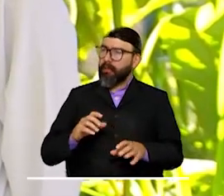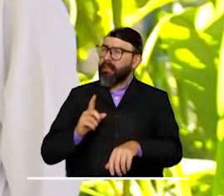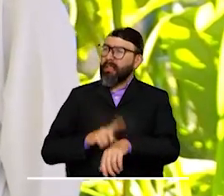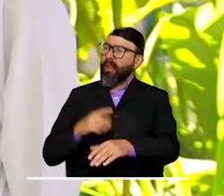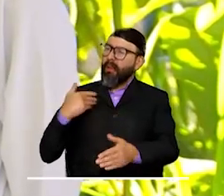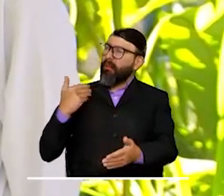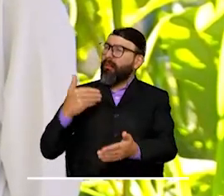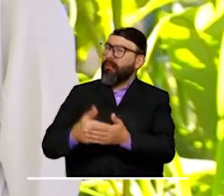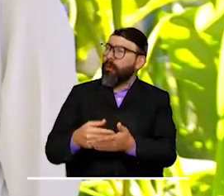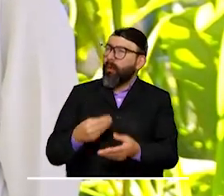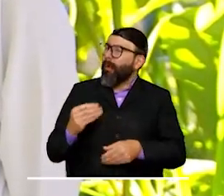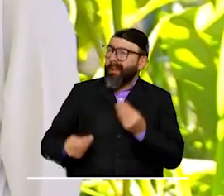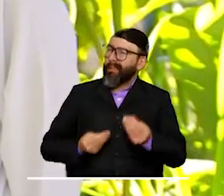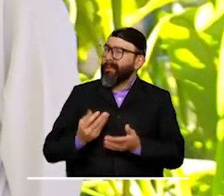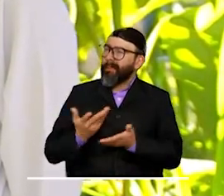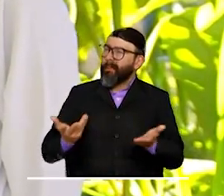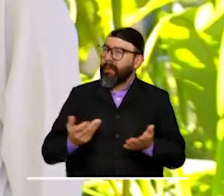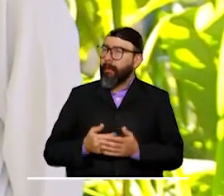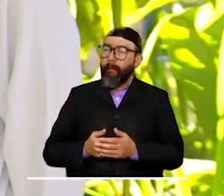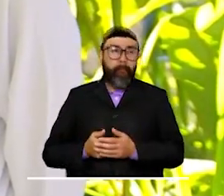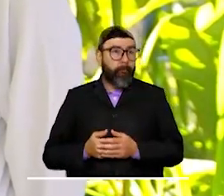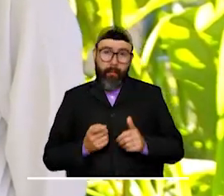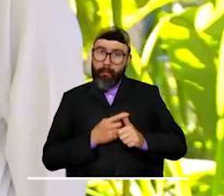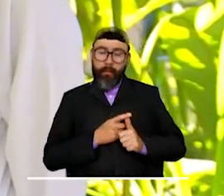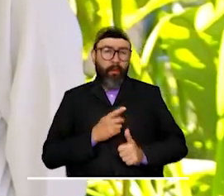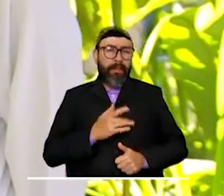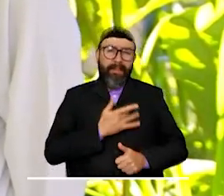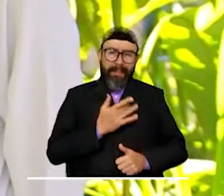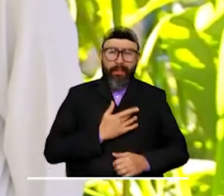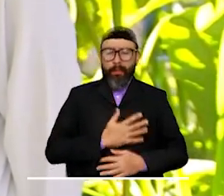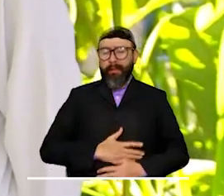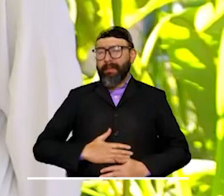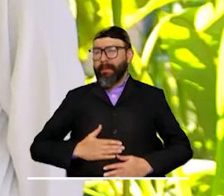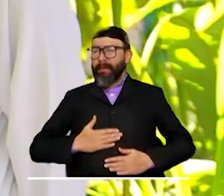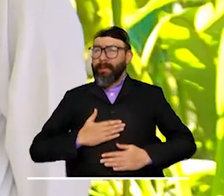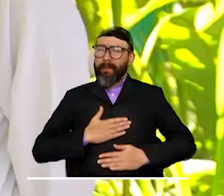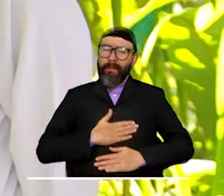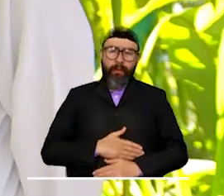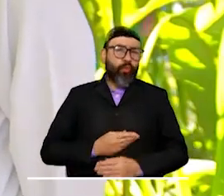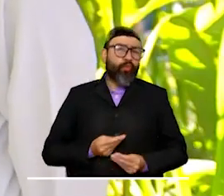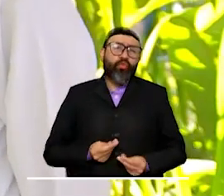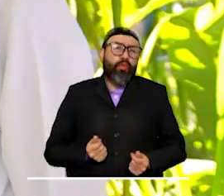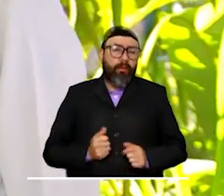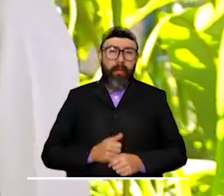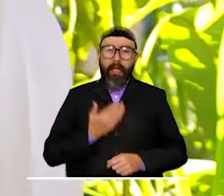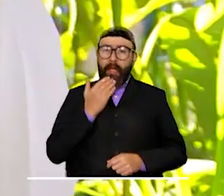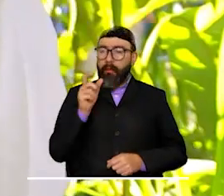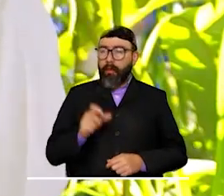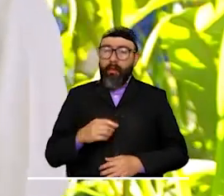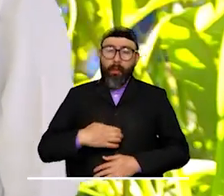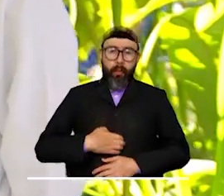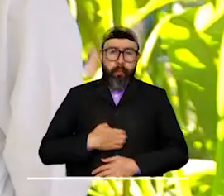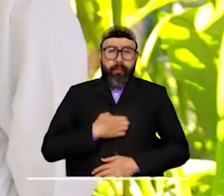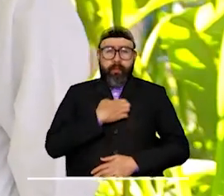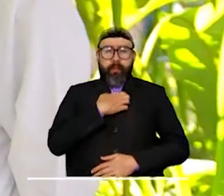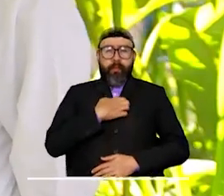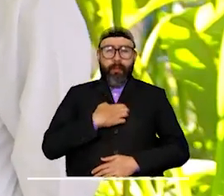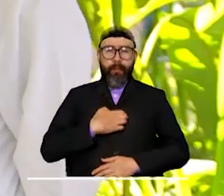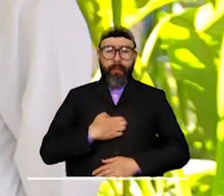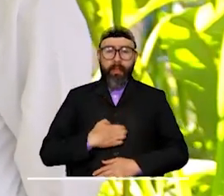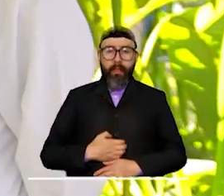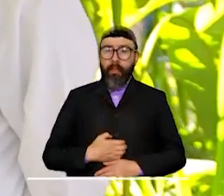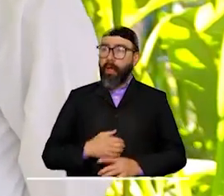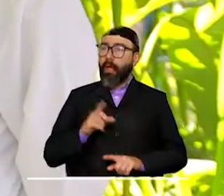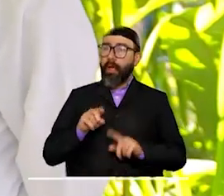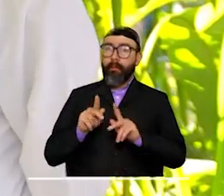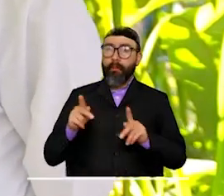Inicialmente lo que se produce son los síntomas digestivos que son leves, puede haber reflujo, las personas lo